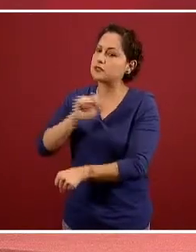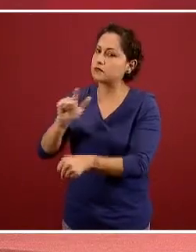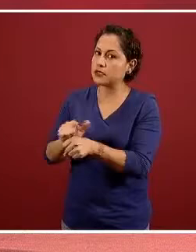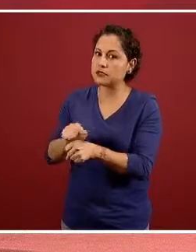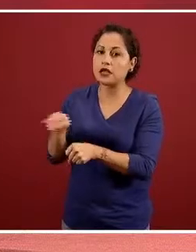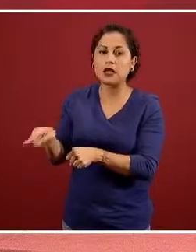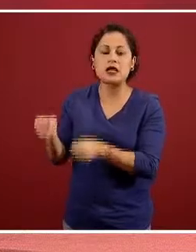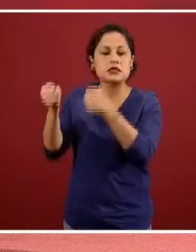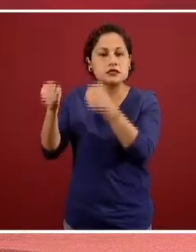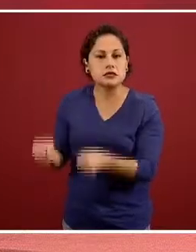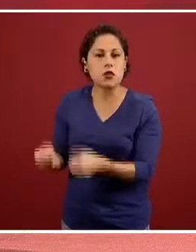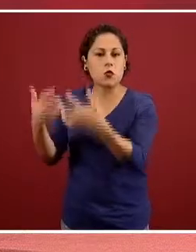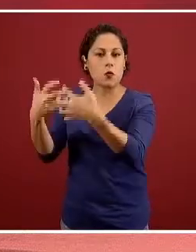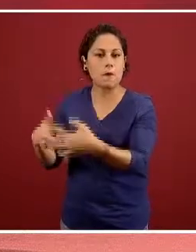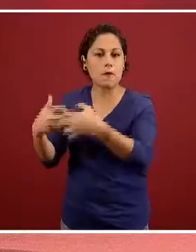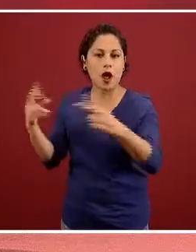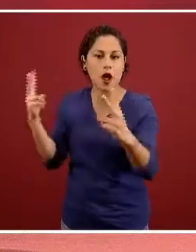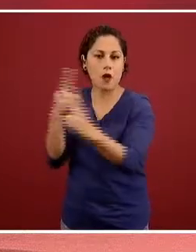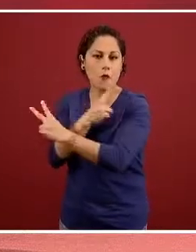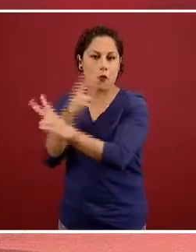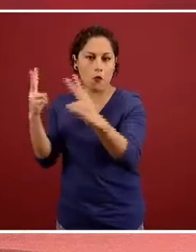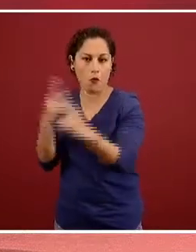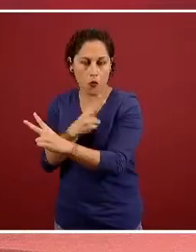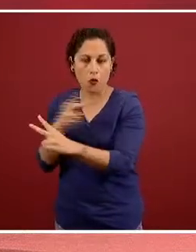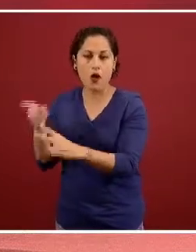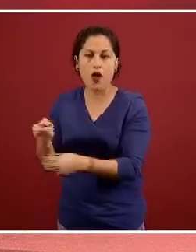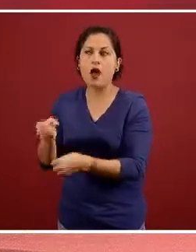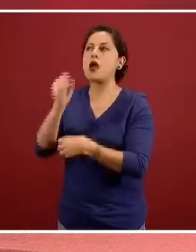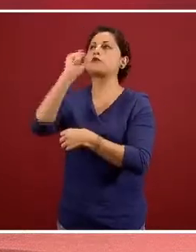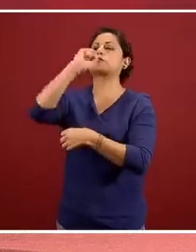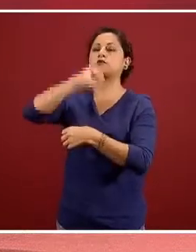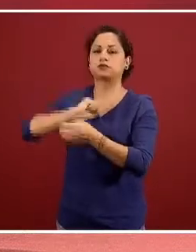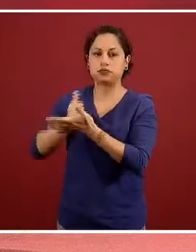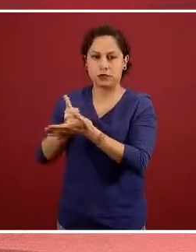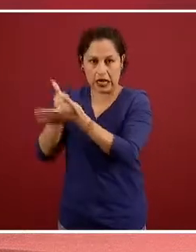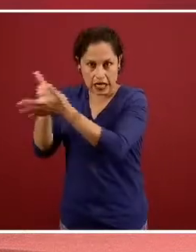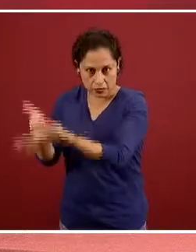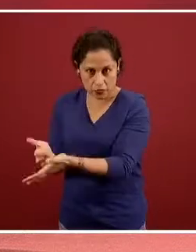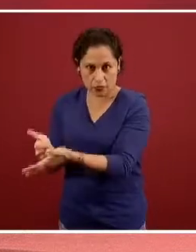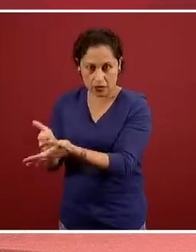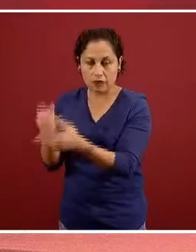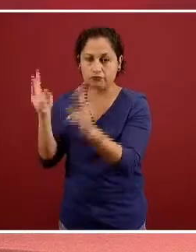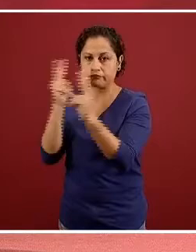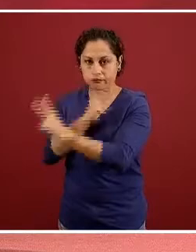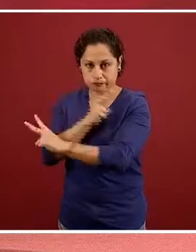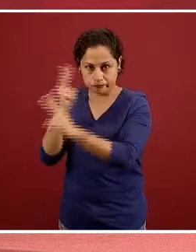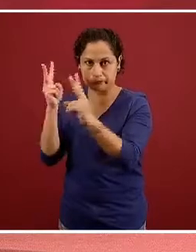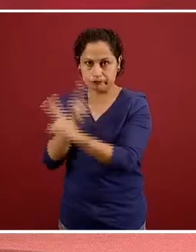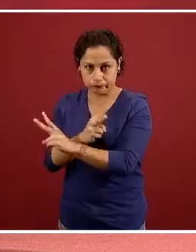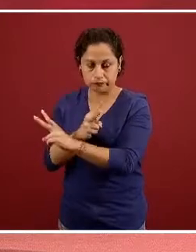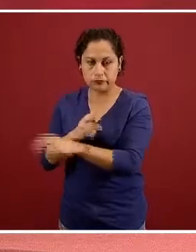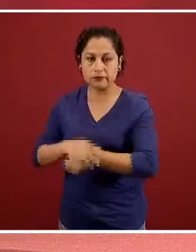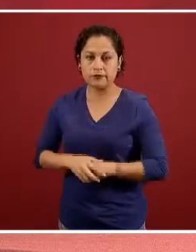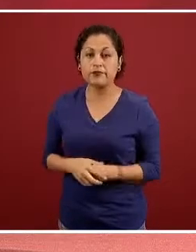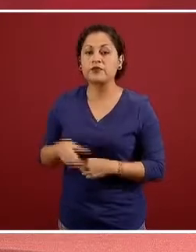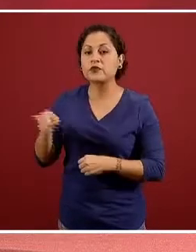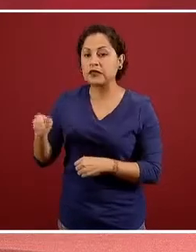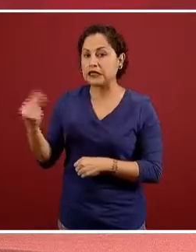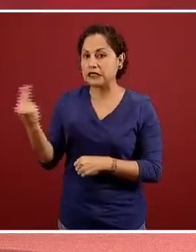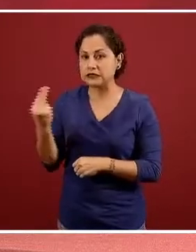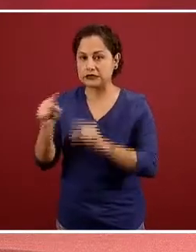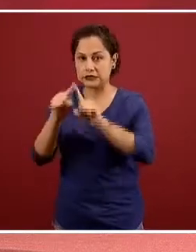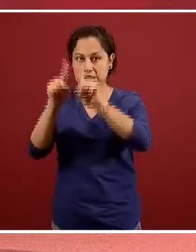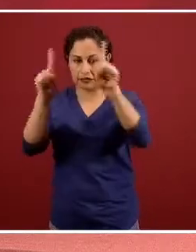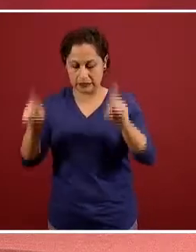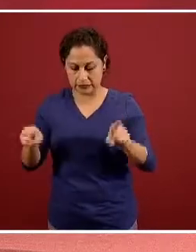requerir una ventilación mecánica asistida por un aparato y por tanto requiere un ventilador, requiere un monitor de